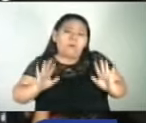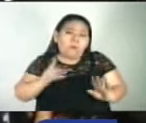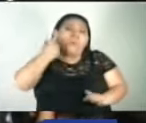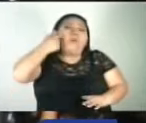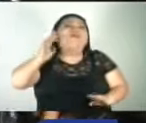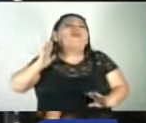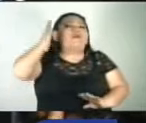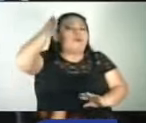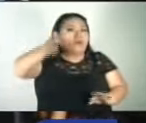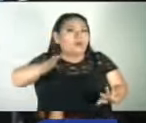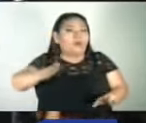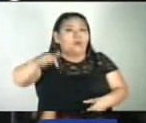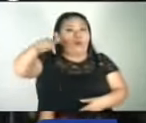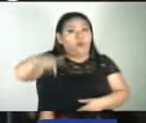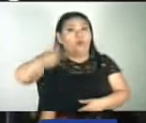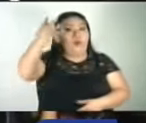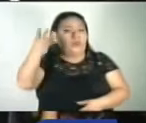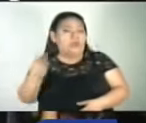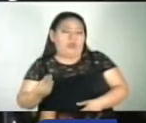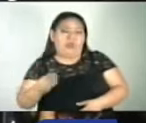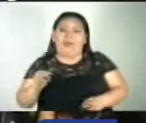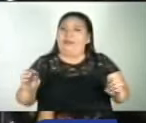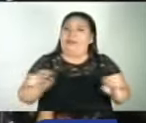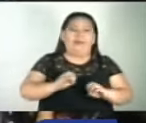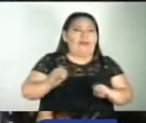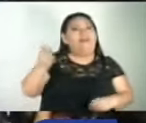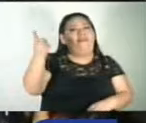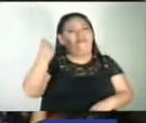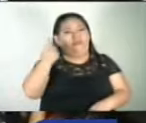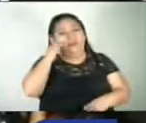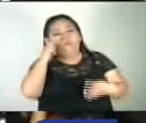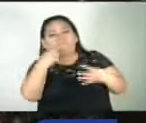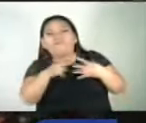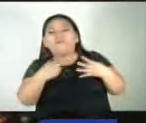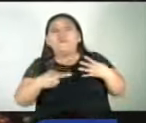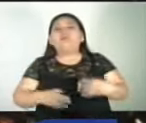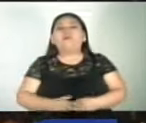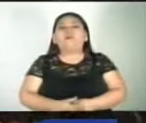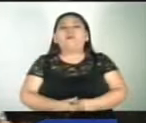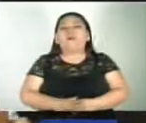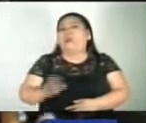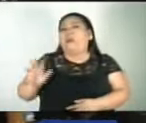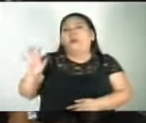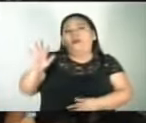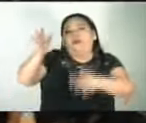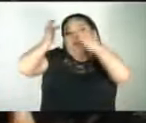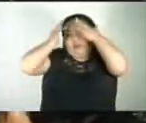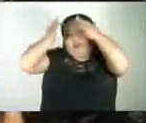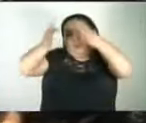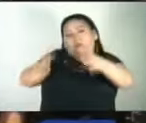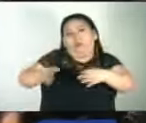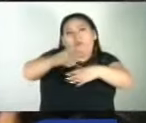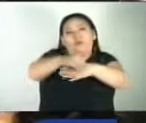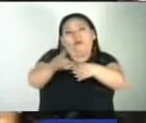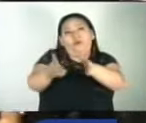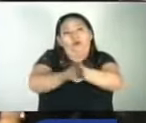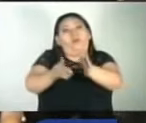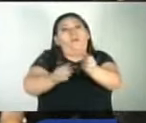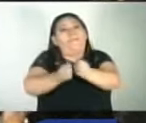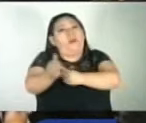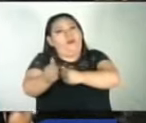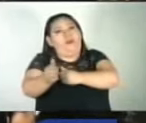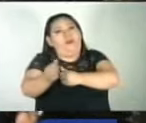algún momento. Este día, a esta fecha, no lo estamos evaluando. Eso es una decisión de la mayoría de diputados que seguramente se va